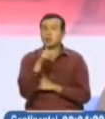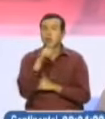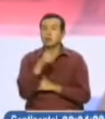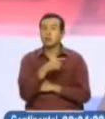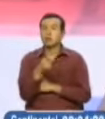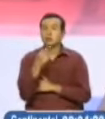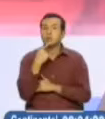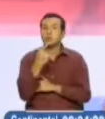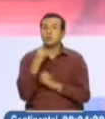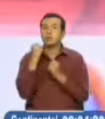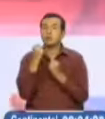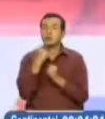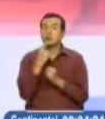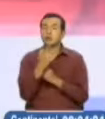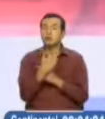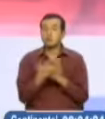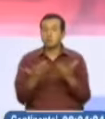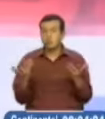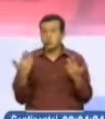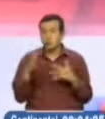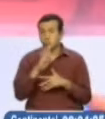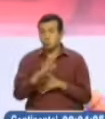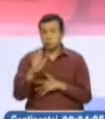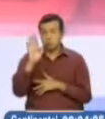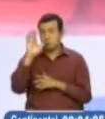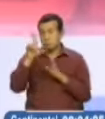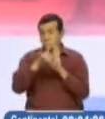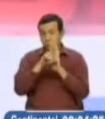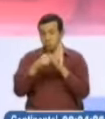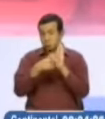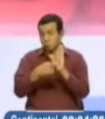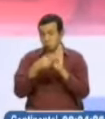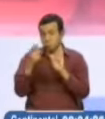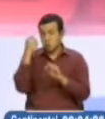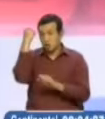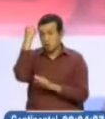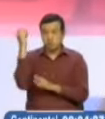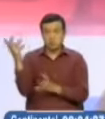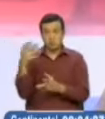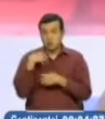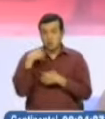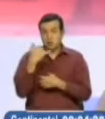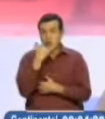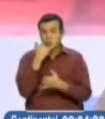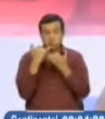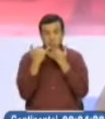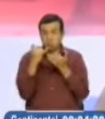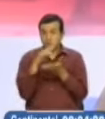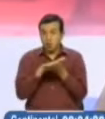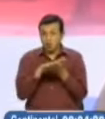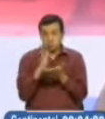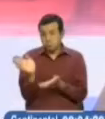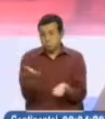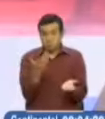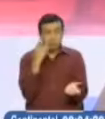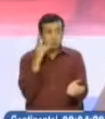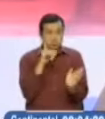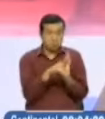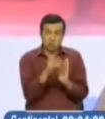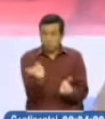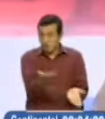digamos, con mucha fuerza. Tienen, como bien has dicho, tienen todos los canales legales y tienen todo el derecho del mundo a reclamar si es que se sienten afectados. Espero que no